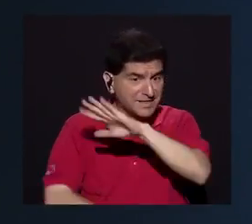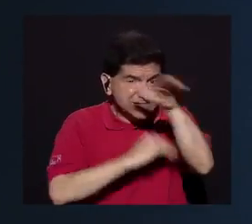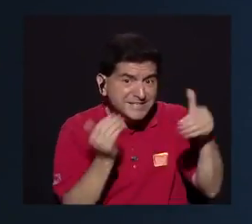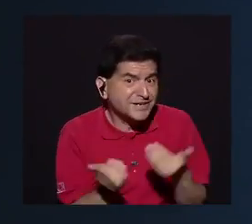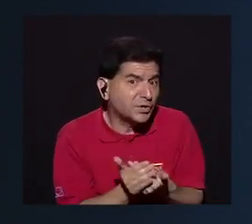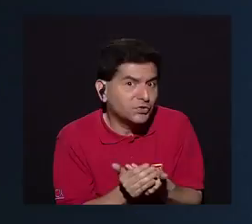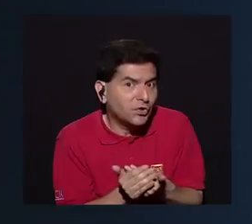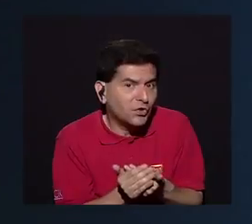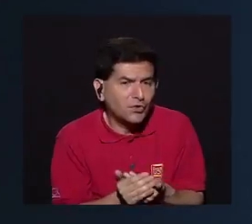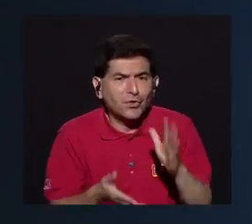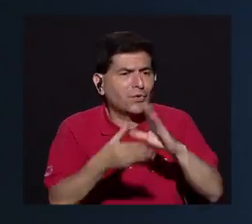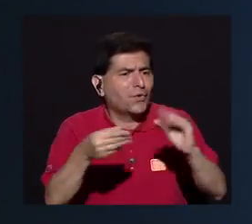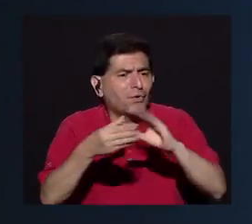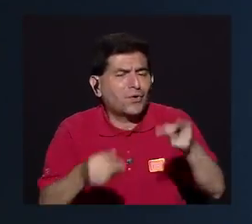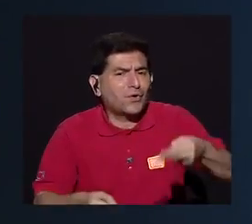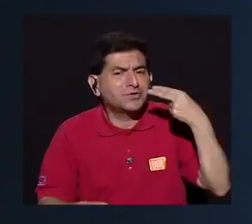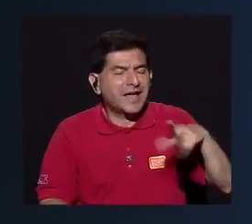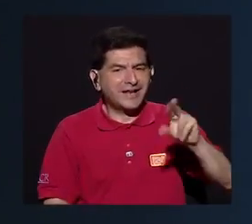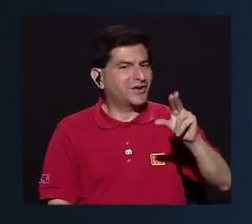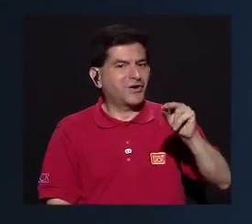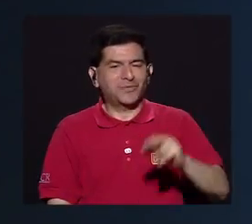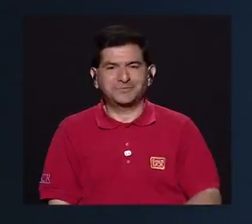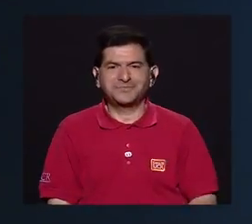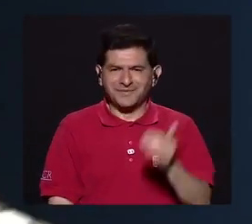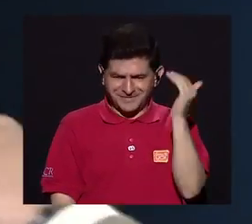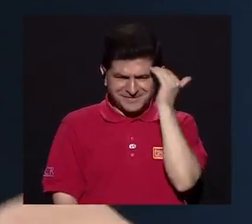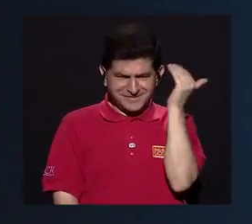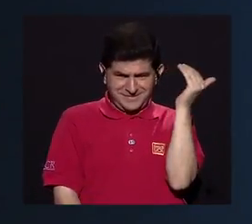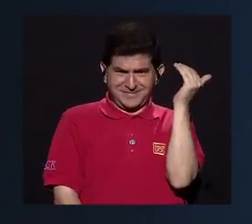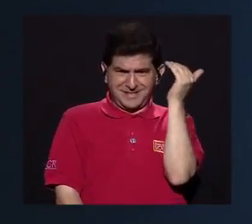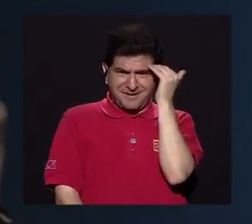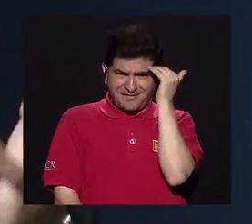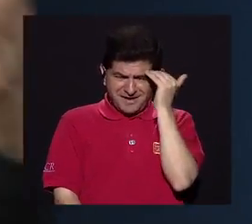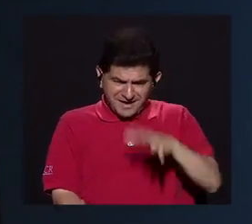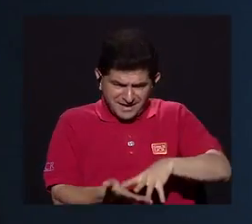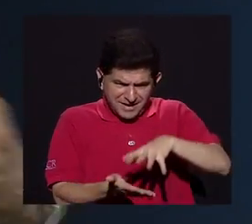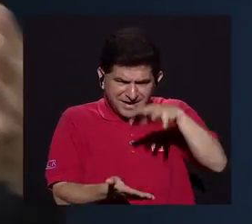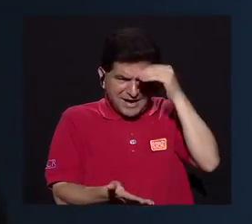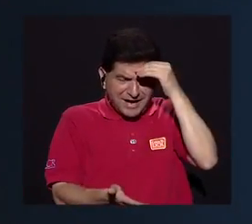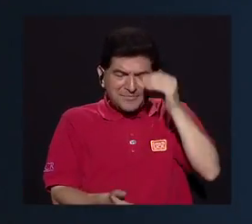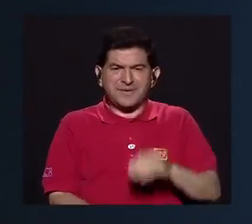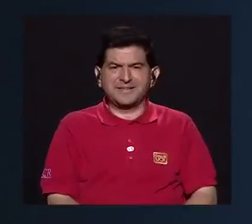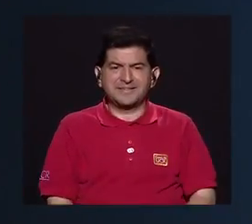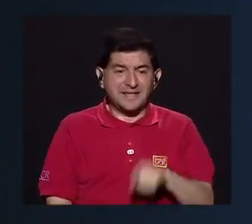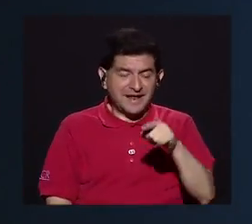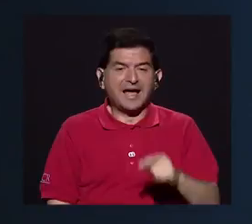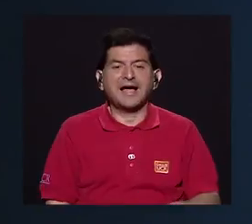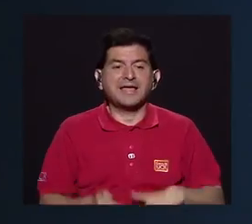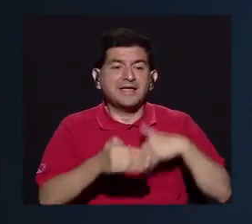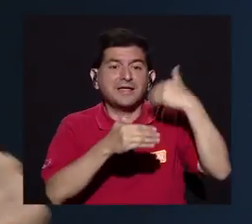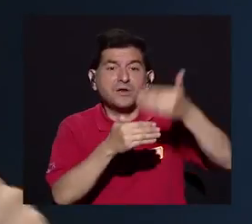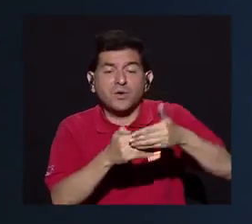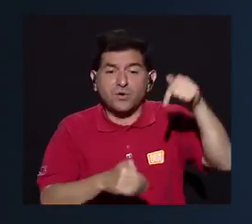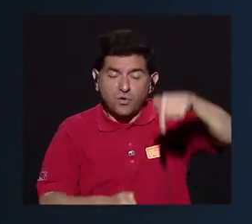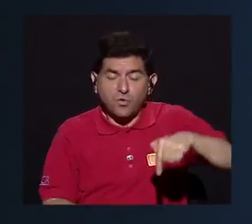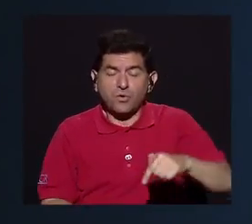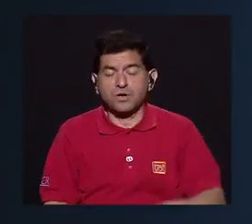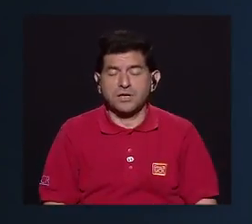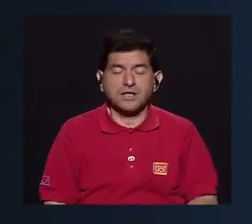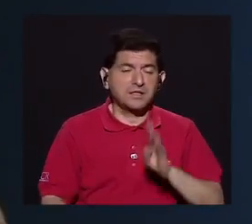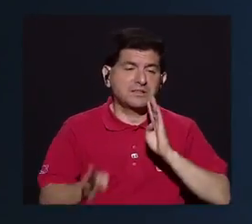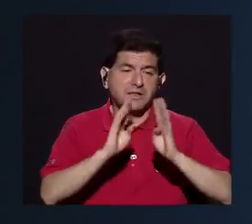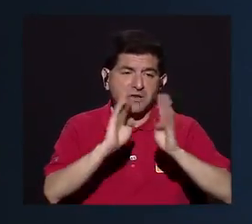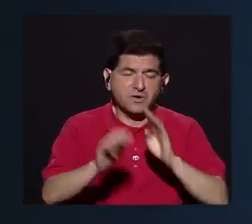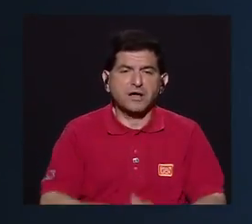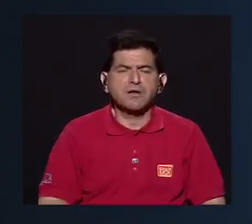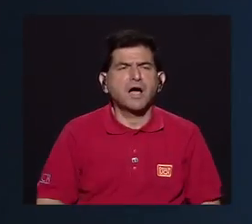todo, a no contar toda la historia y saber cómo aprender con H lo que viene. Porque hoy estamos aquí y de esta